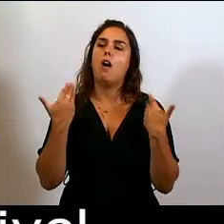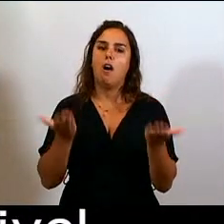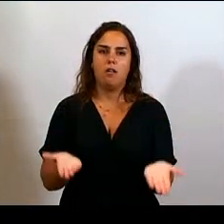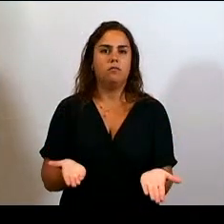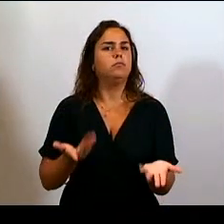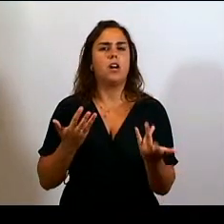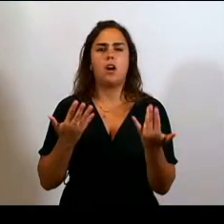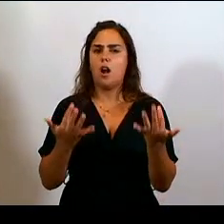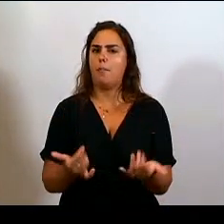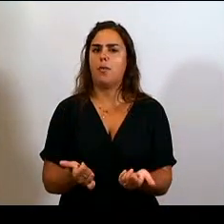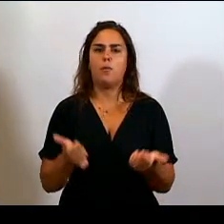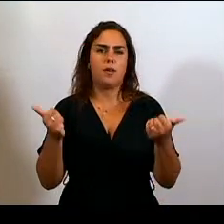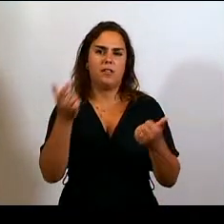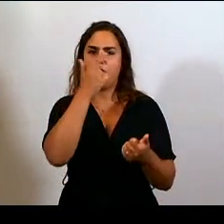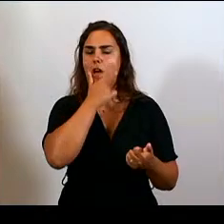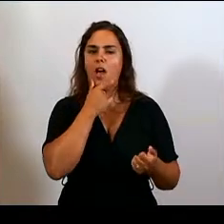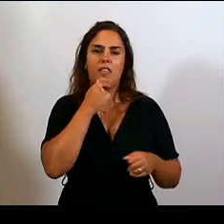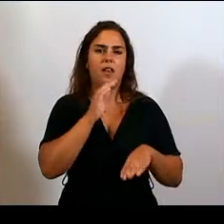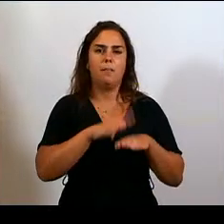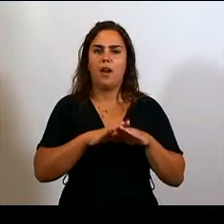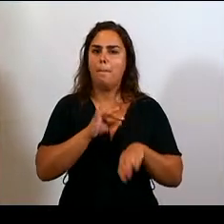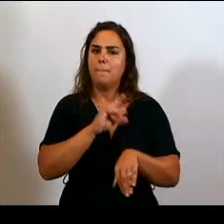y la organización del equipamiento médico.